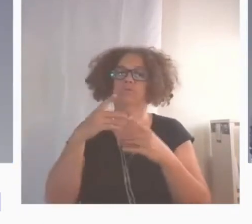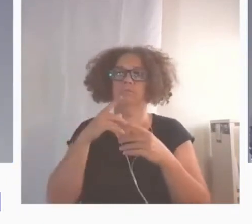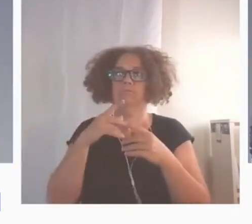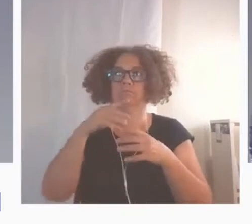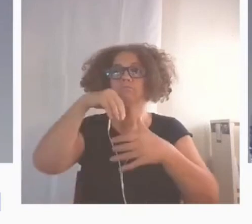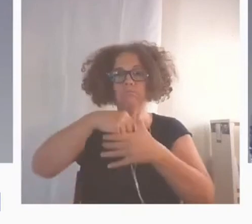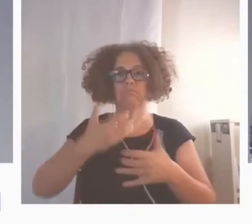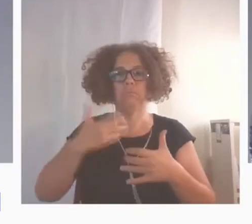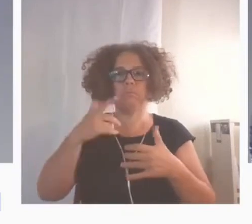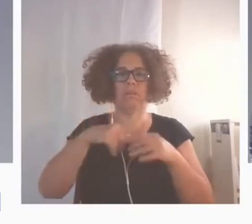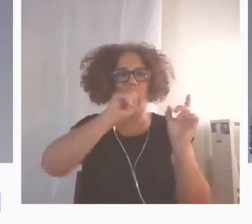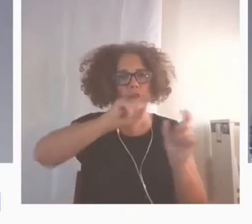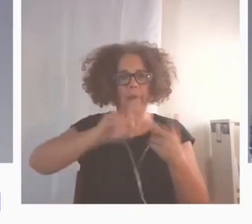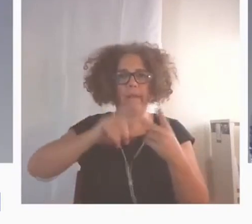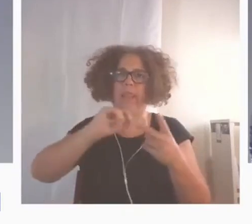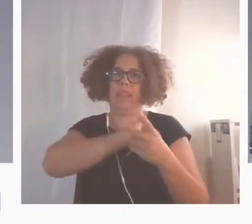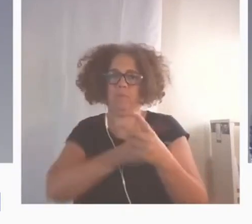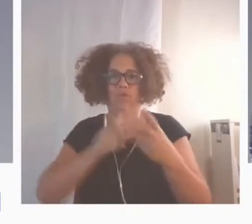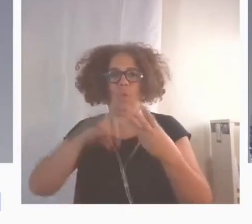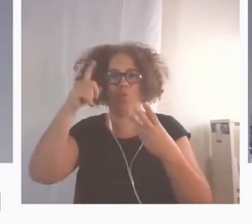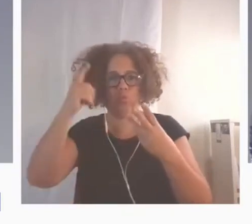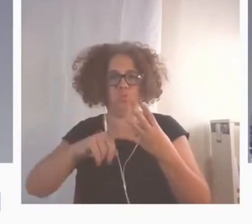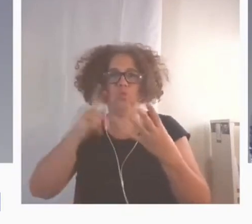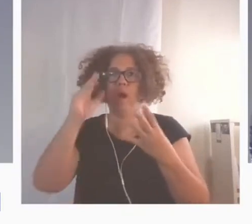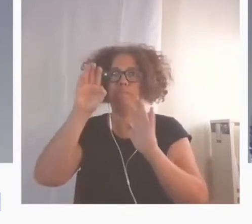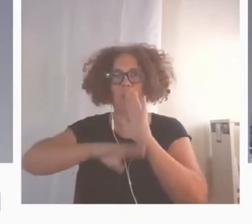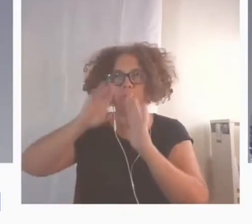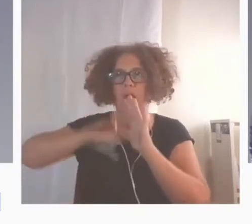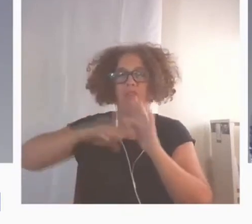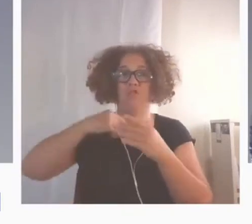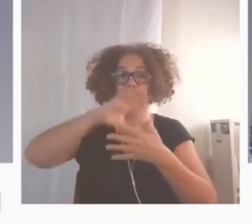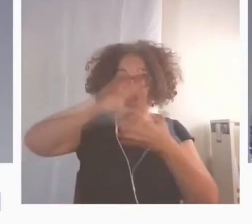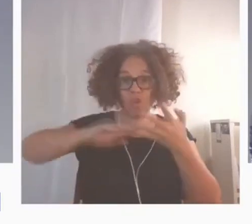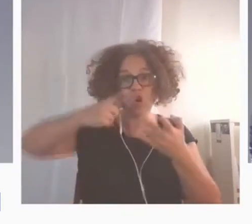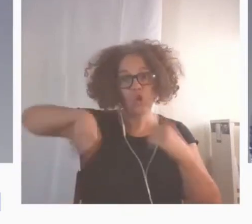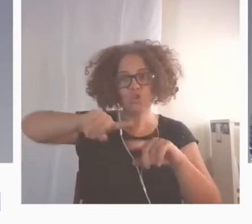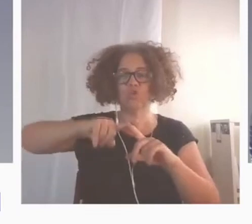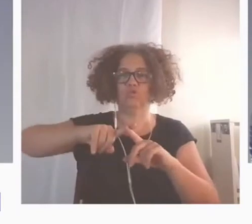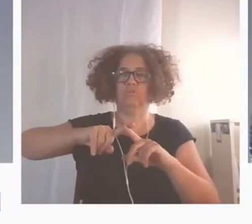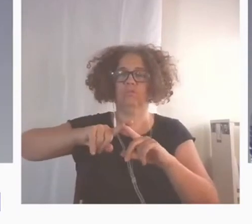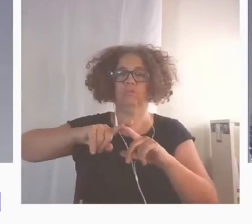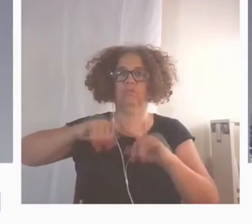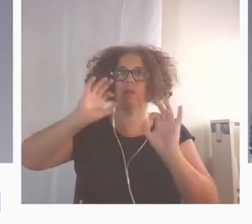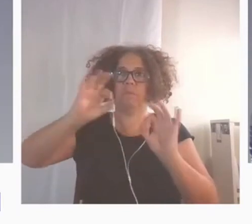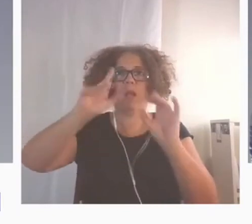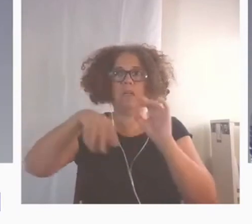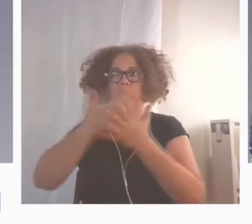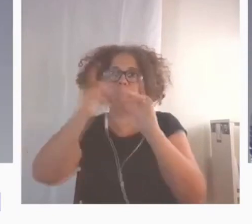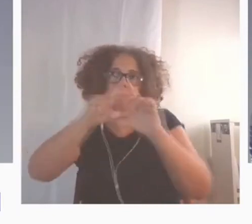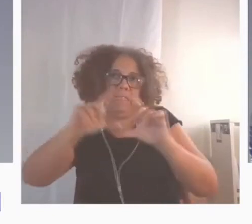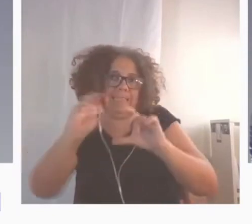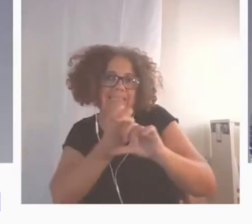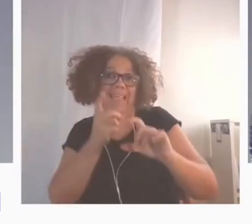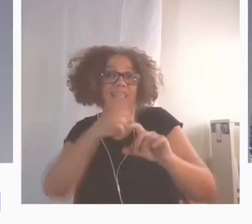de educación, deporte y cultura y programación cultural, entre otros, acción social, las empresas municipales, y